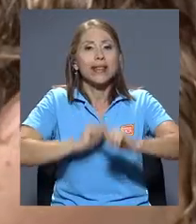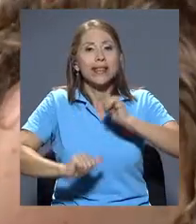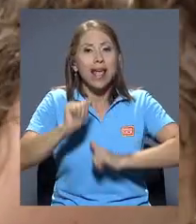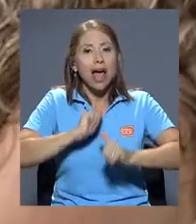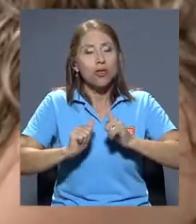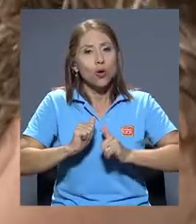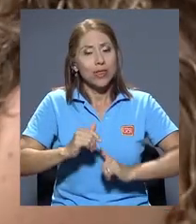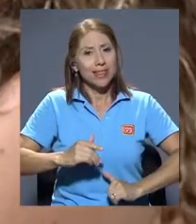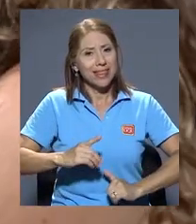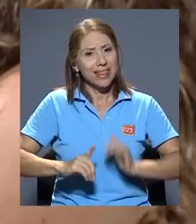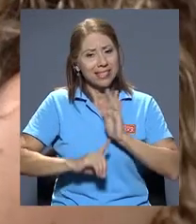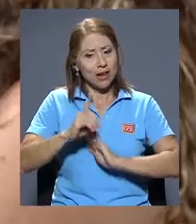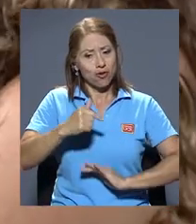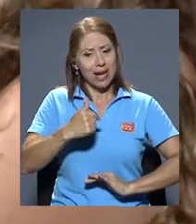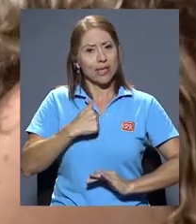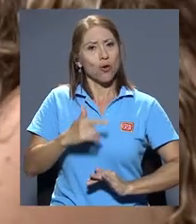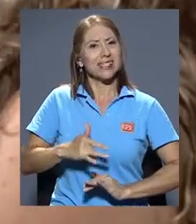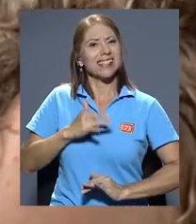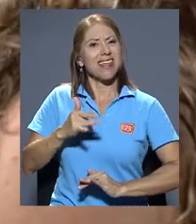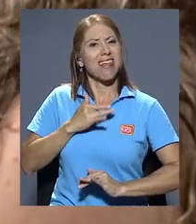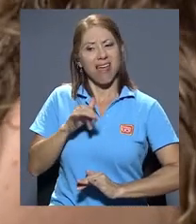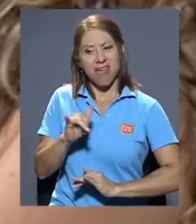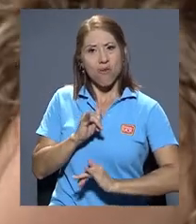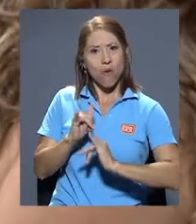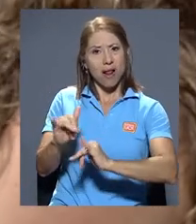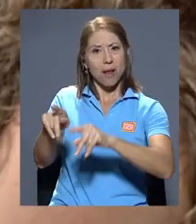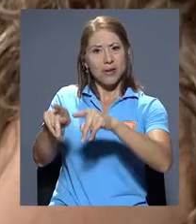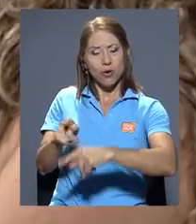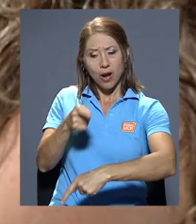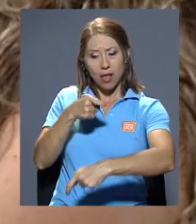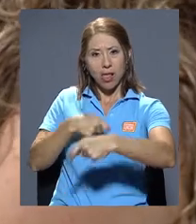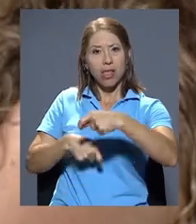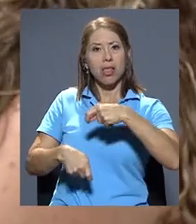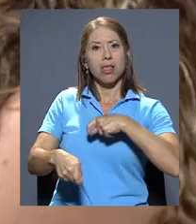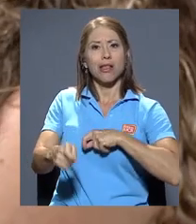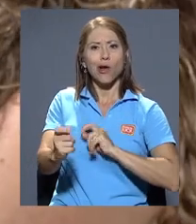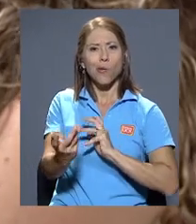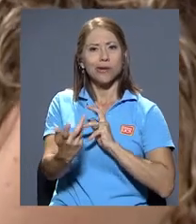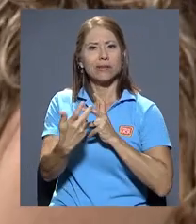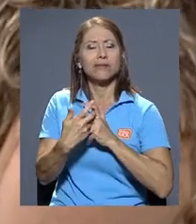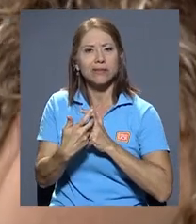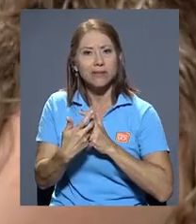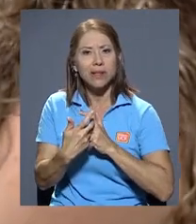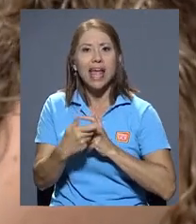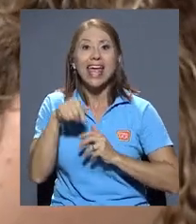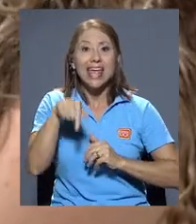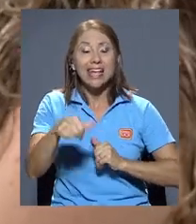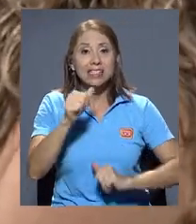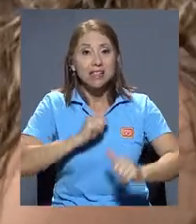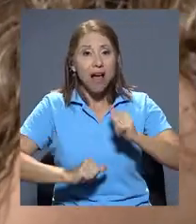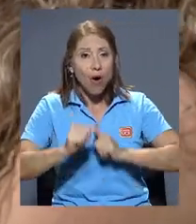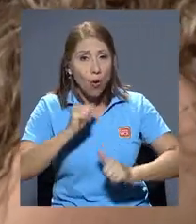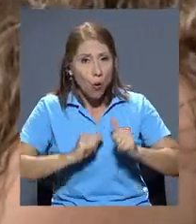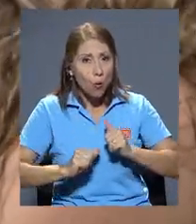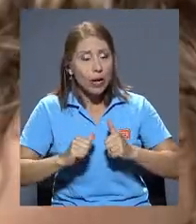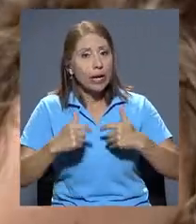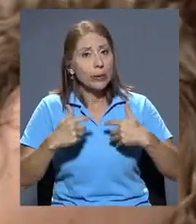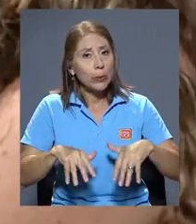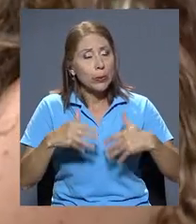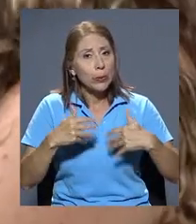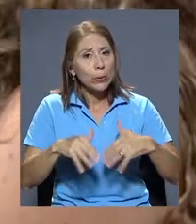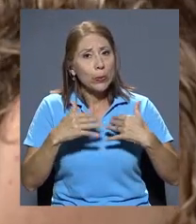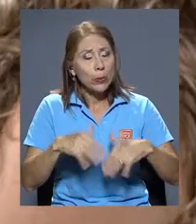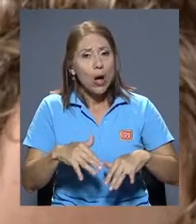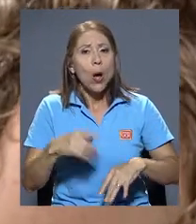Y es eso. O sea, en esta obra, yo creo que como en pocas, a este nivel, porque no